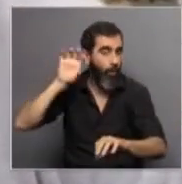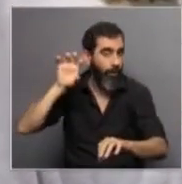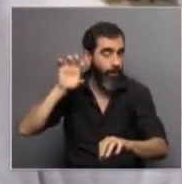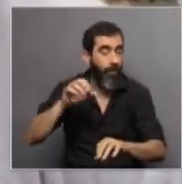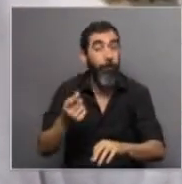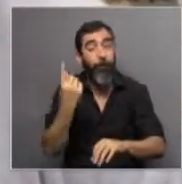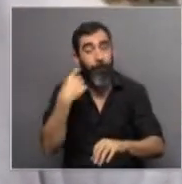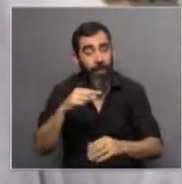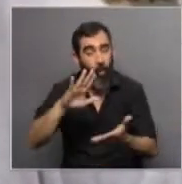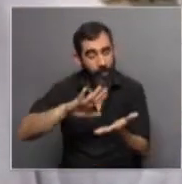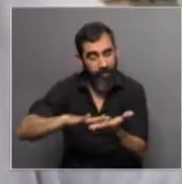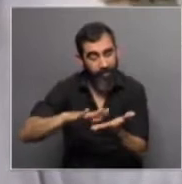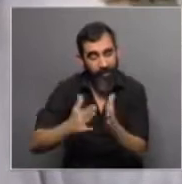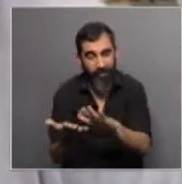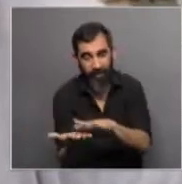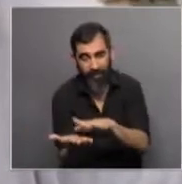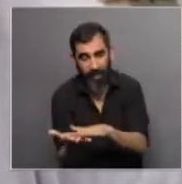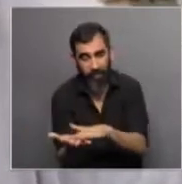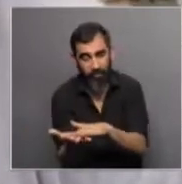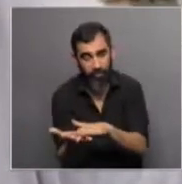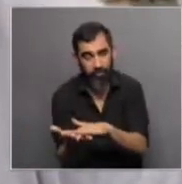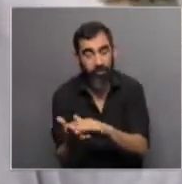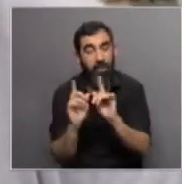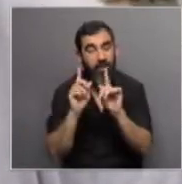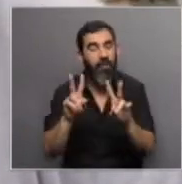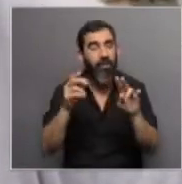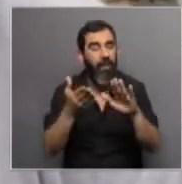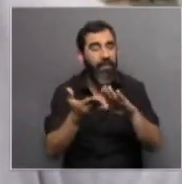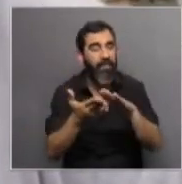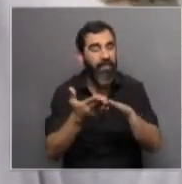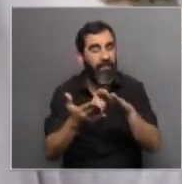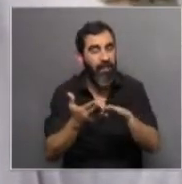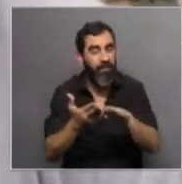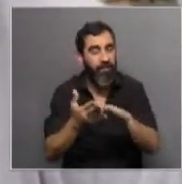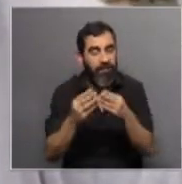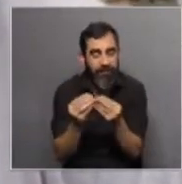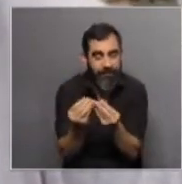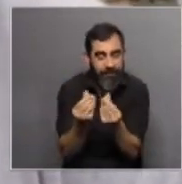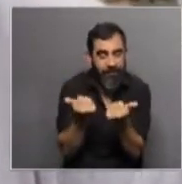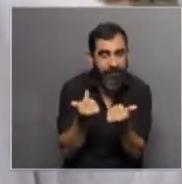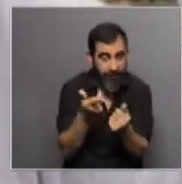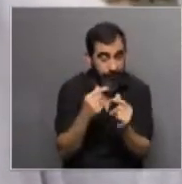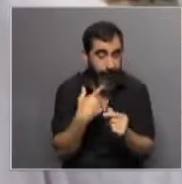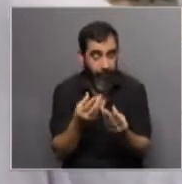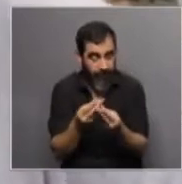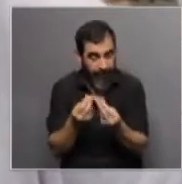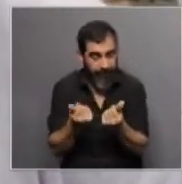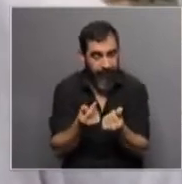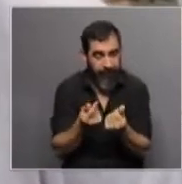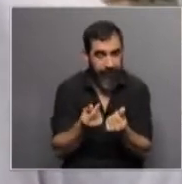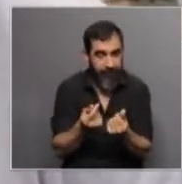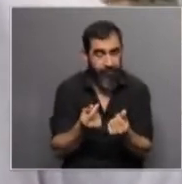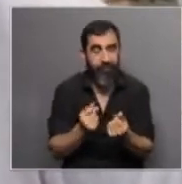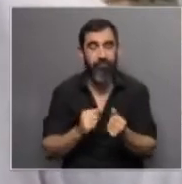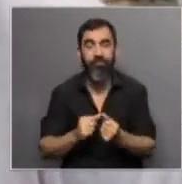el tacto, y sobre todo en relación al tacto, la percepción del propio organismo y